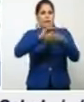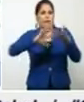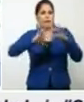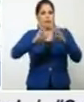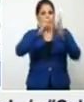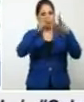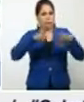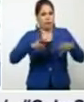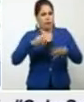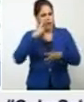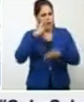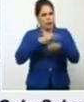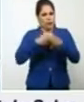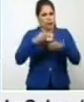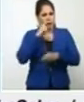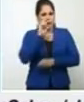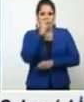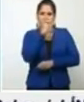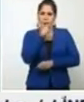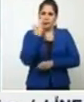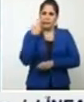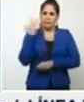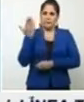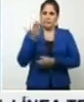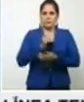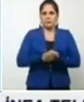esta historia, veamos.